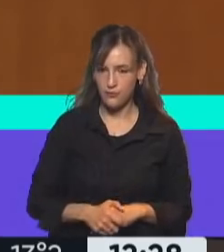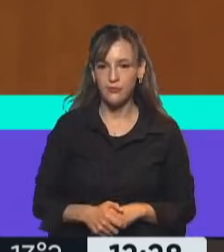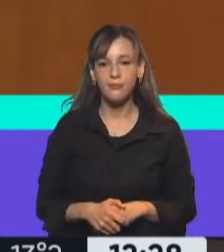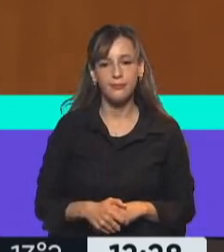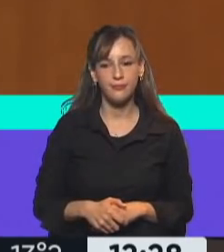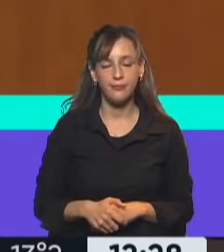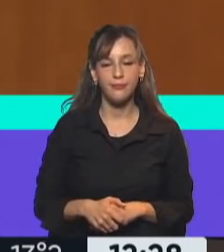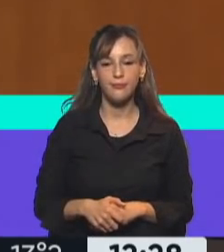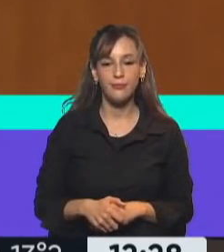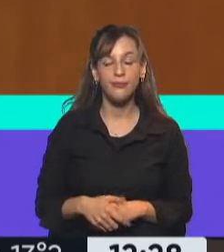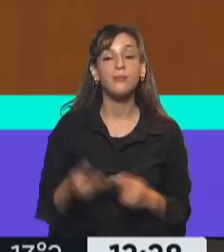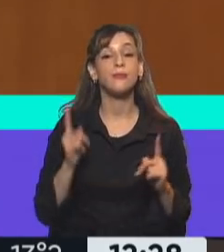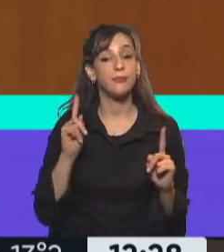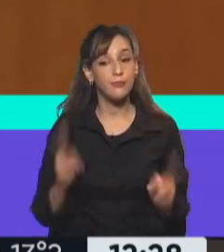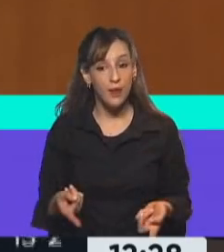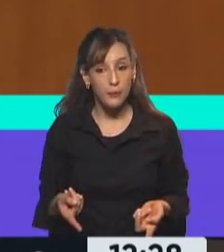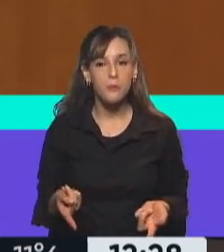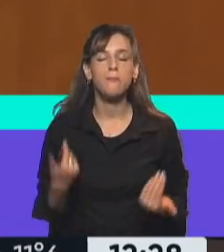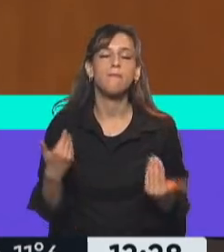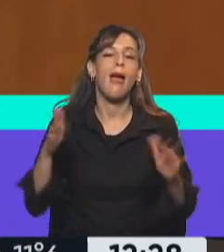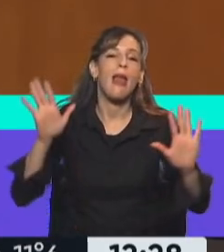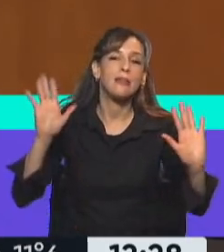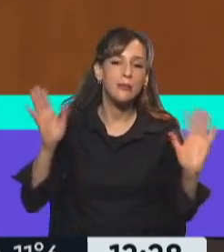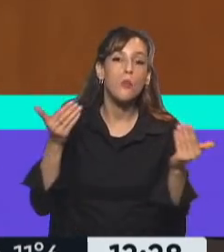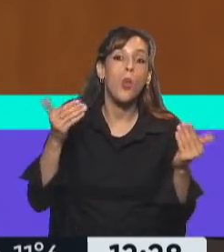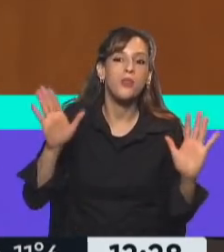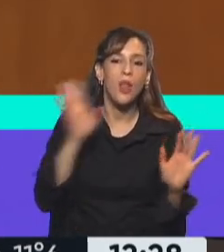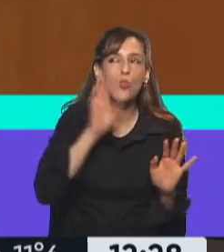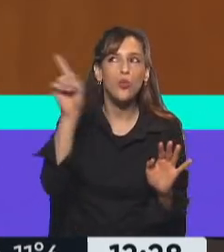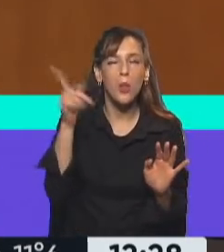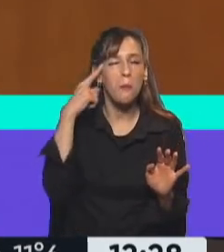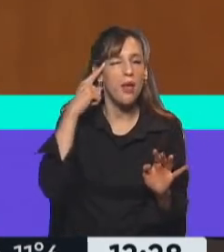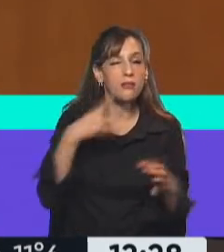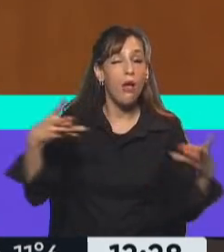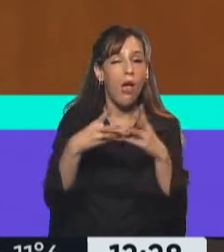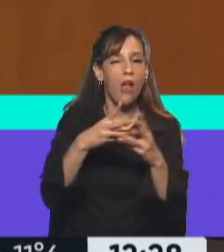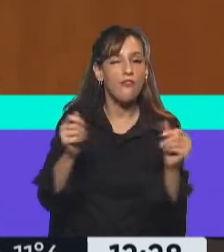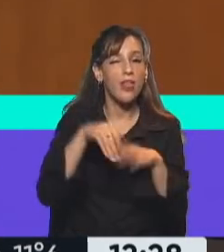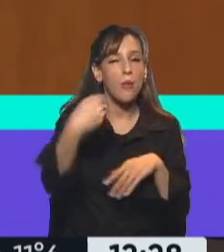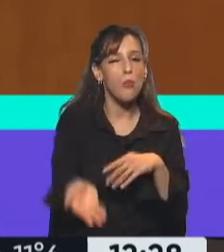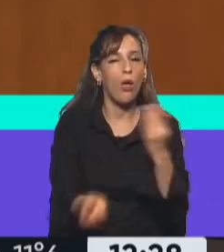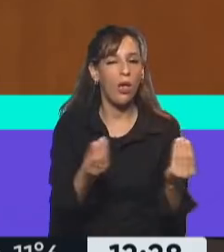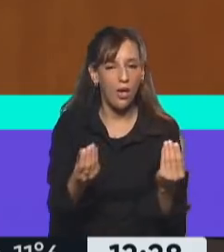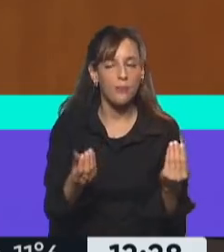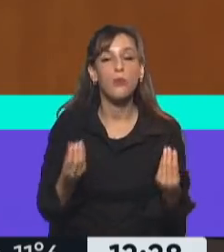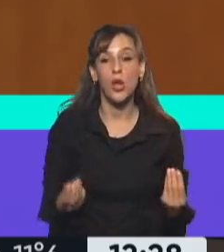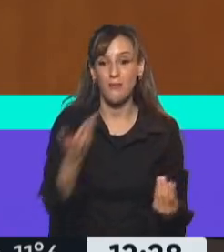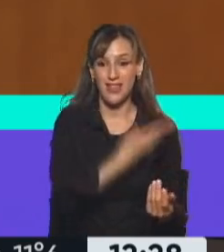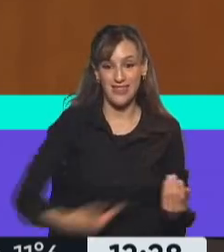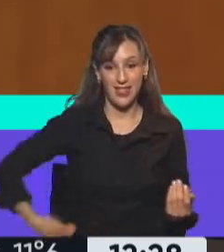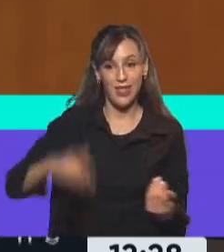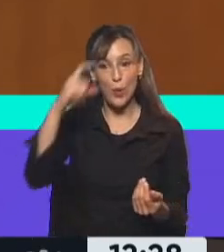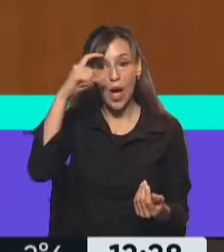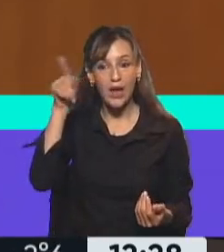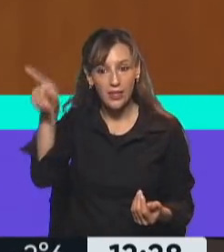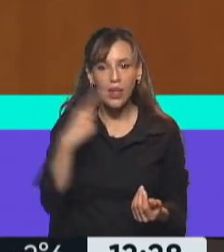Además, pareciera que Estados Unidos ya está pensando en el día después de la guerra, porque está hablando Joe Biden, el mandatario norteamericano, de un nuevo